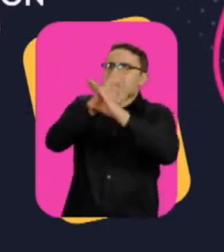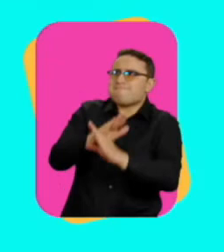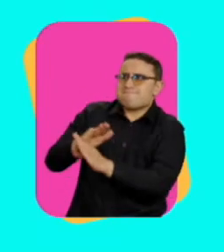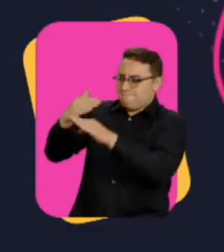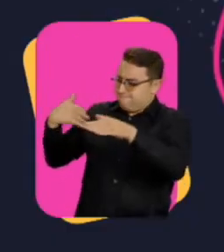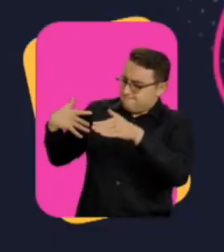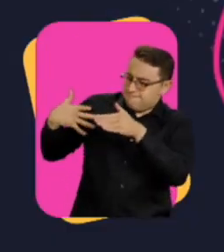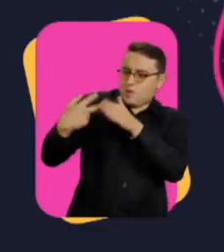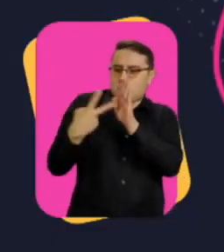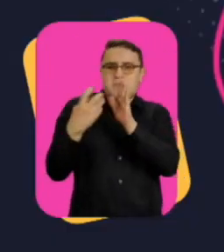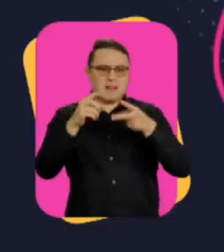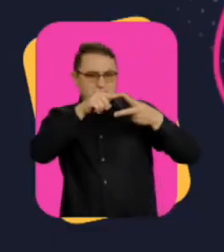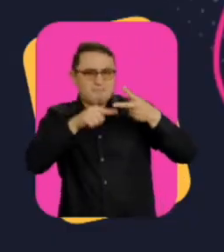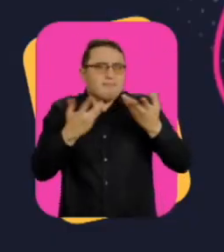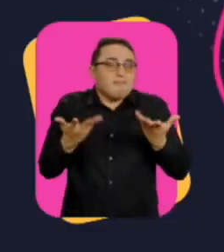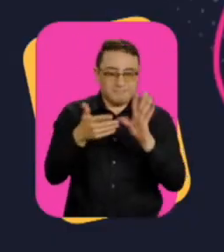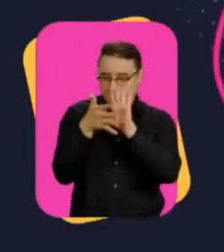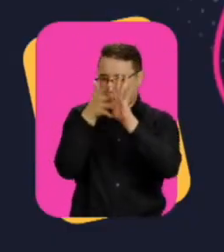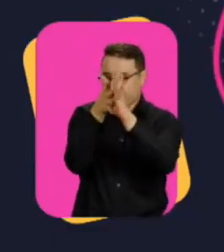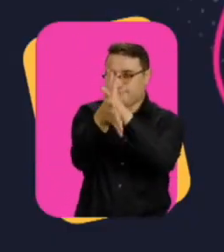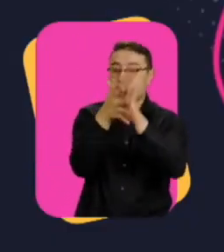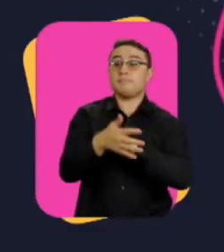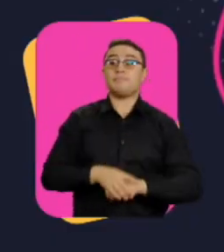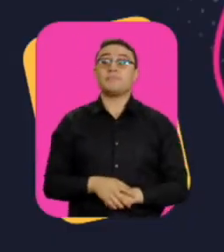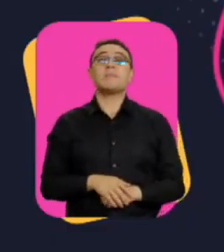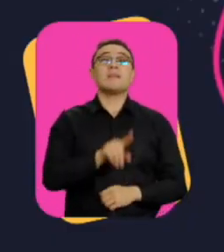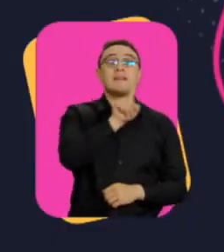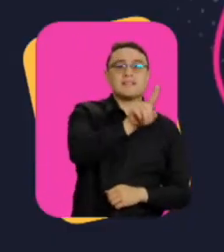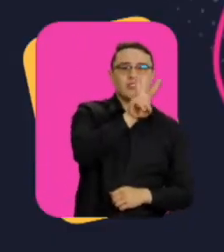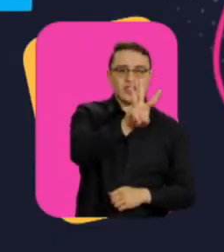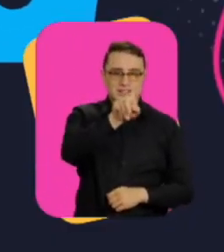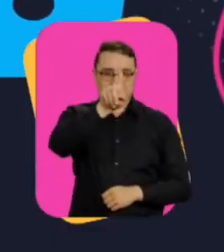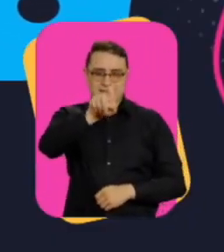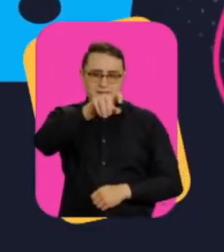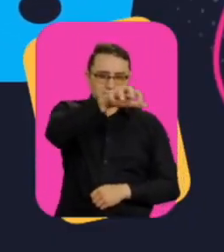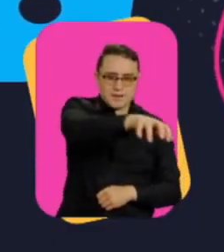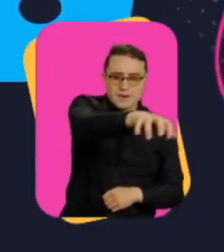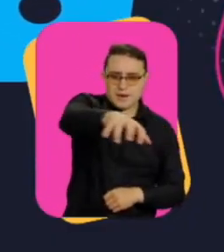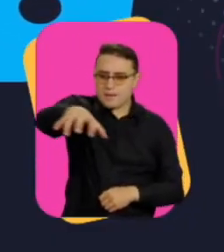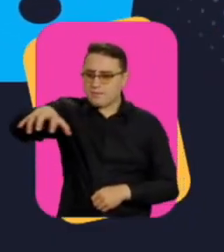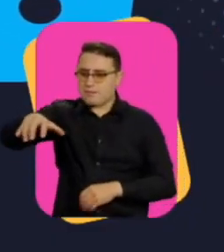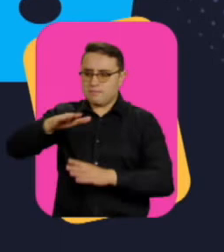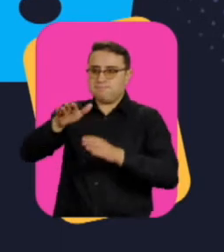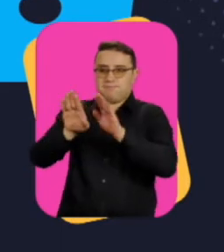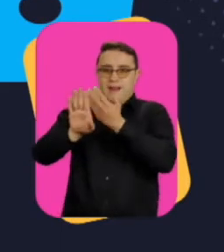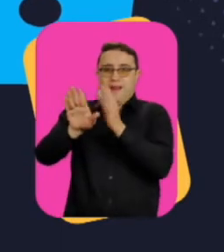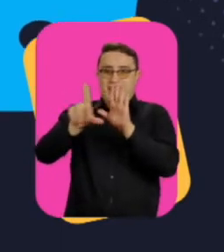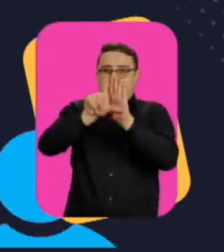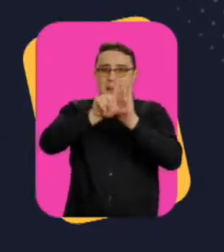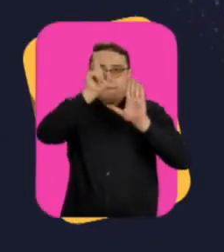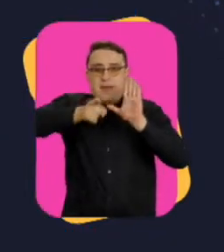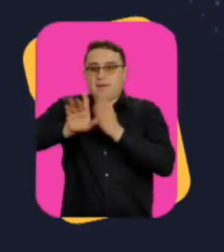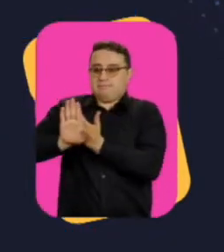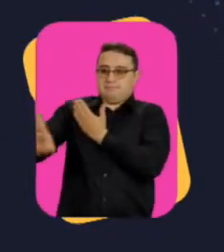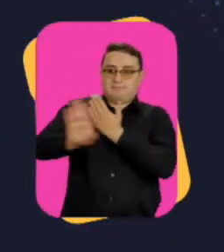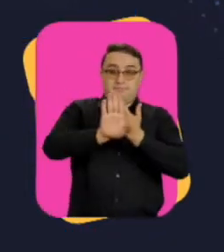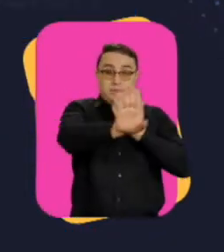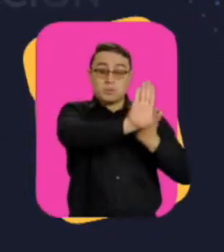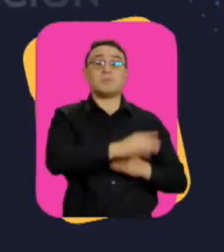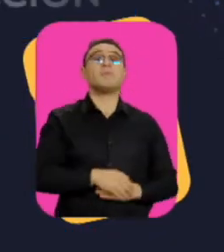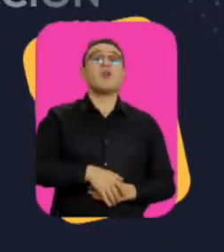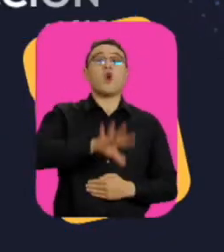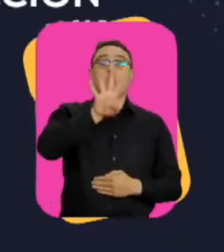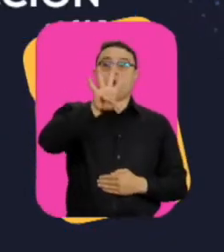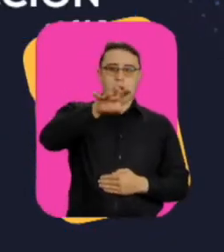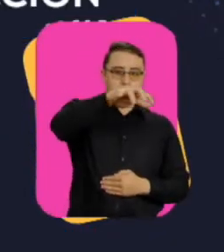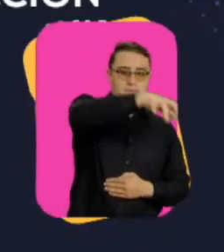2020. 136 puestos de coworking con distanciamiento de ley. 4 puntos de